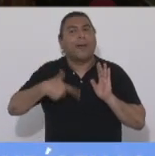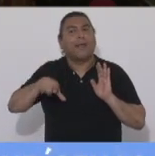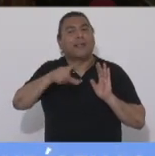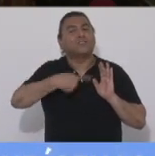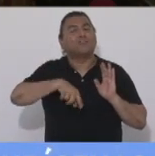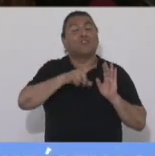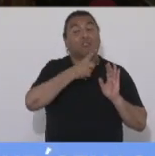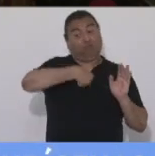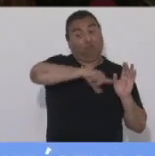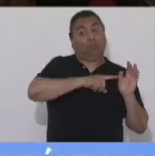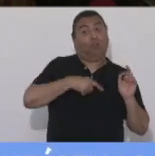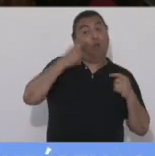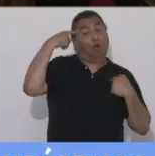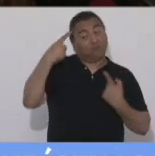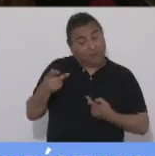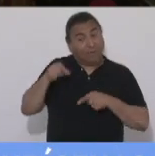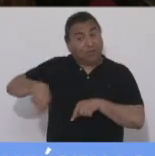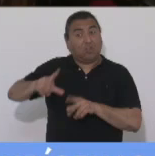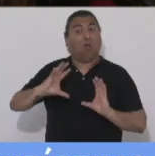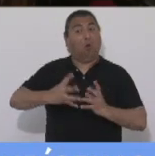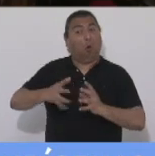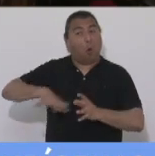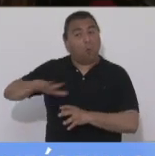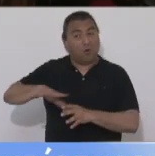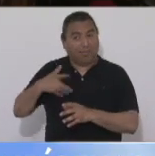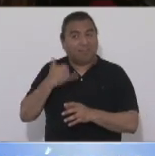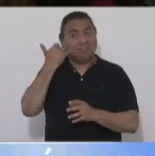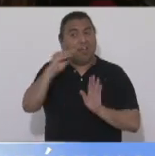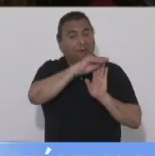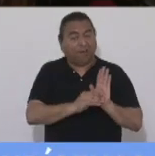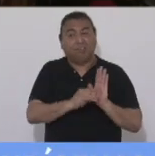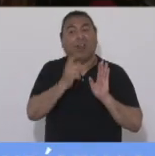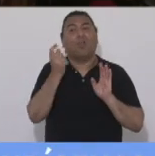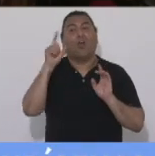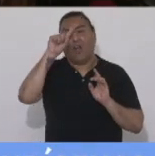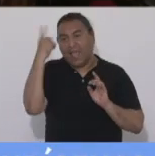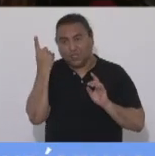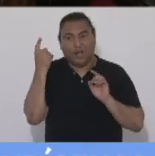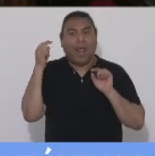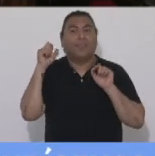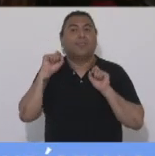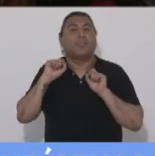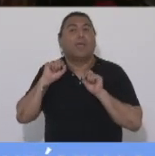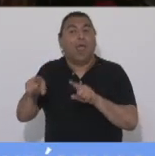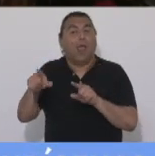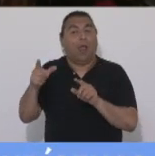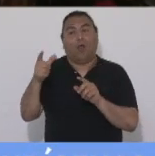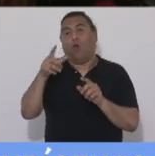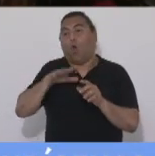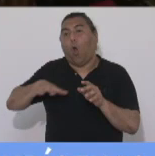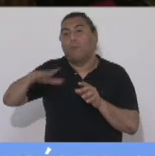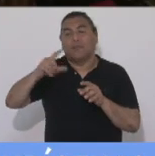consideradas comunidades registradas en el Registro Nacional de Pueblos de Comunidades